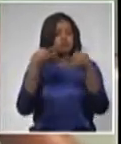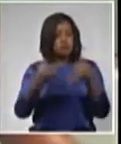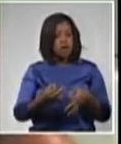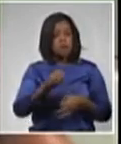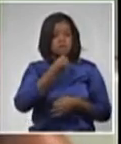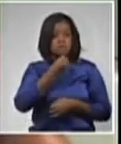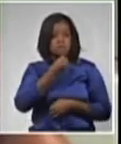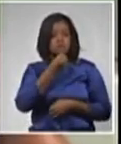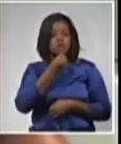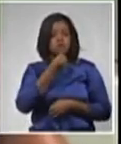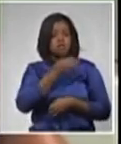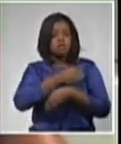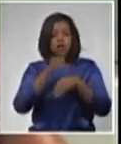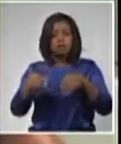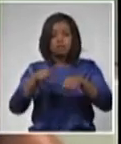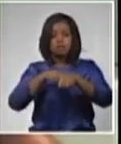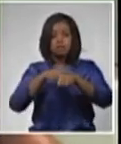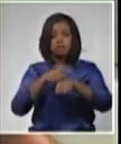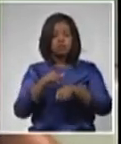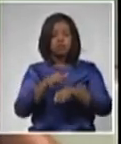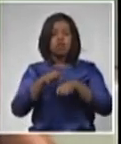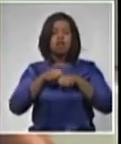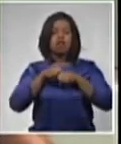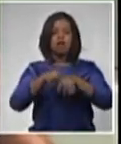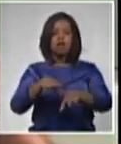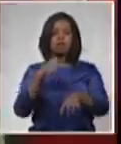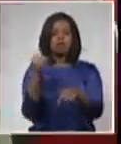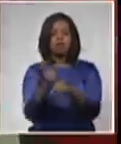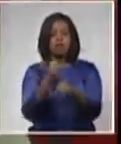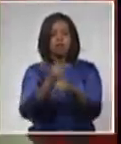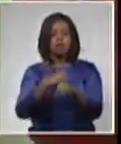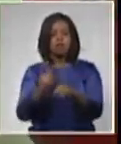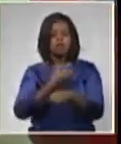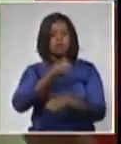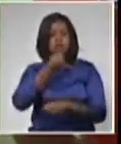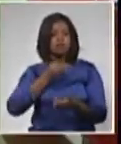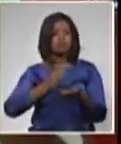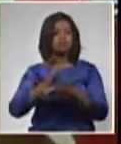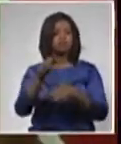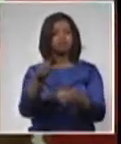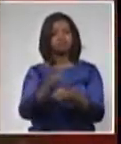ahora, constituyan verdadero ejemplo de lo que podemos seguir haciendo. En Santiago